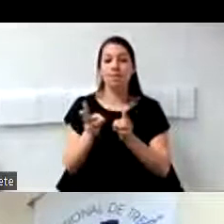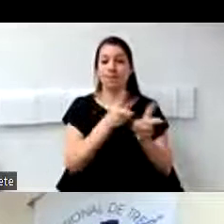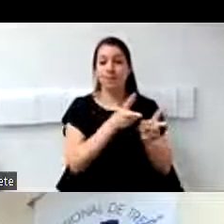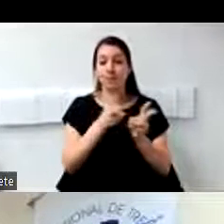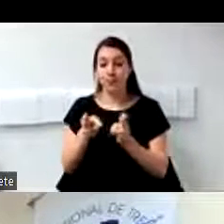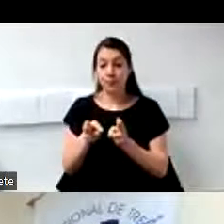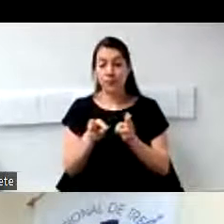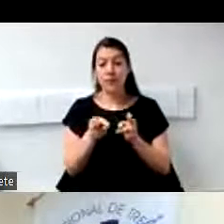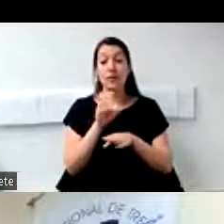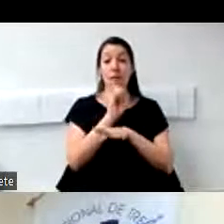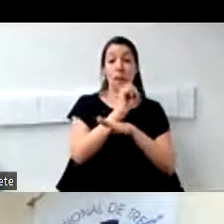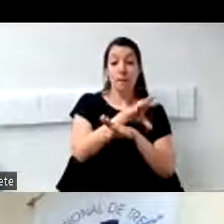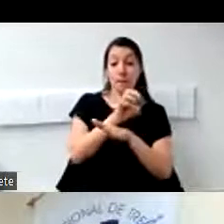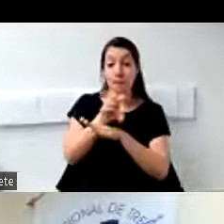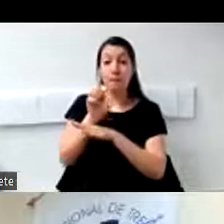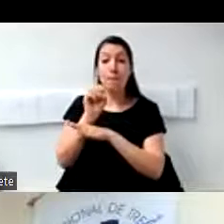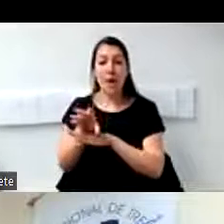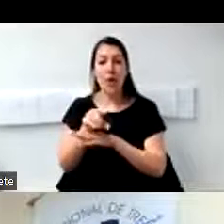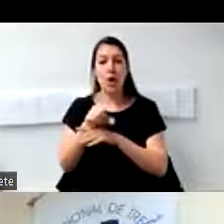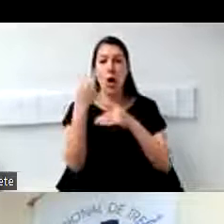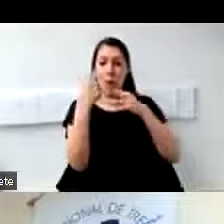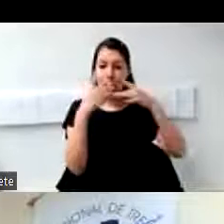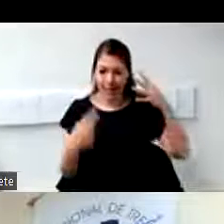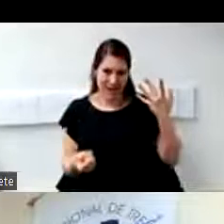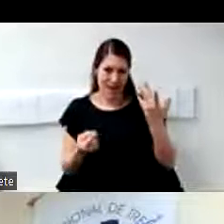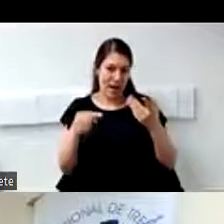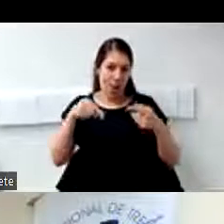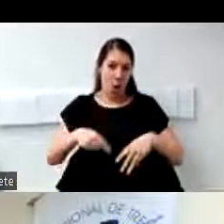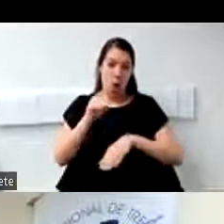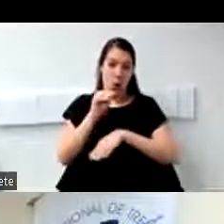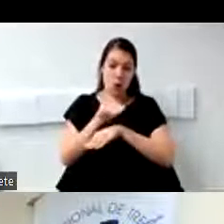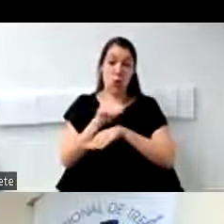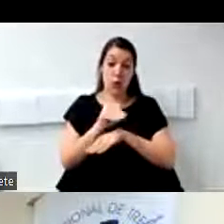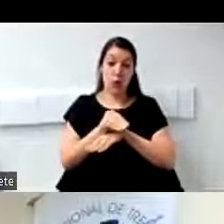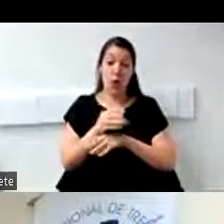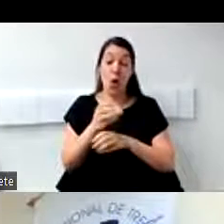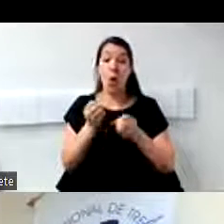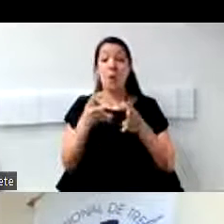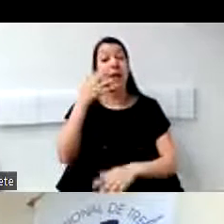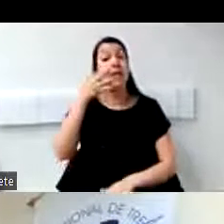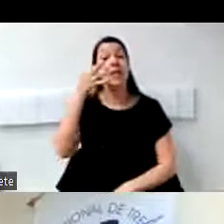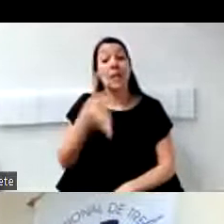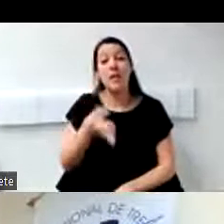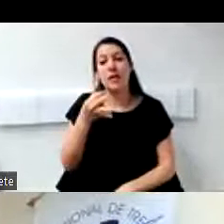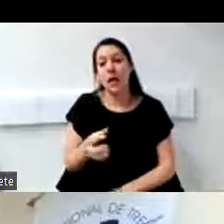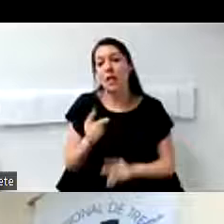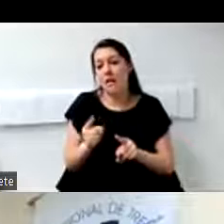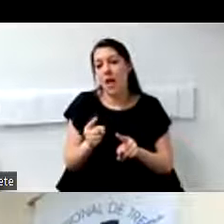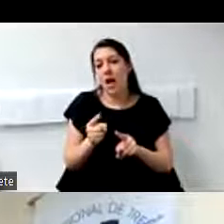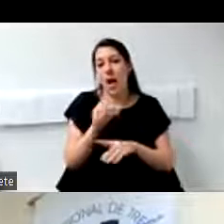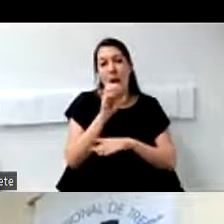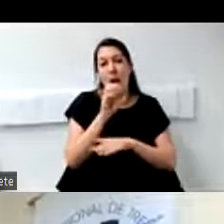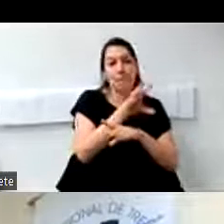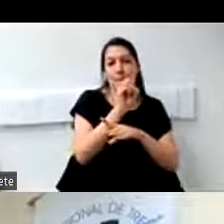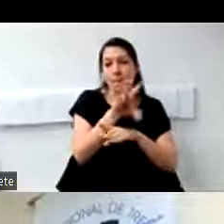las mandamos con los materiales un poco del curso, porque en realidad digo, tendría que haber llegado a todos los servicios que